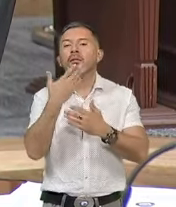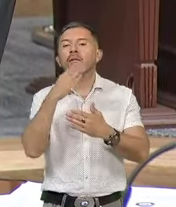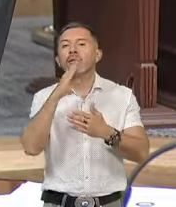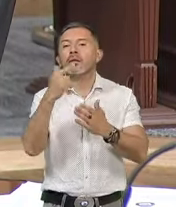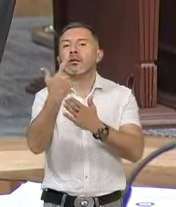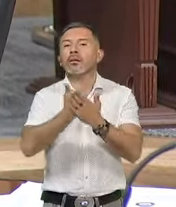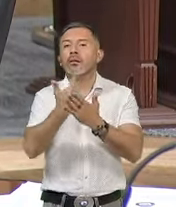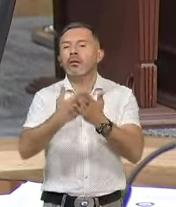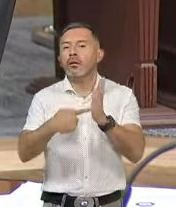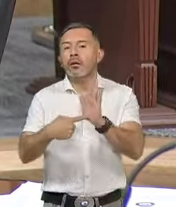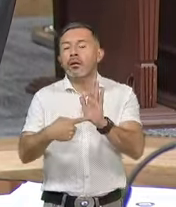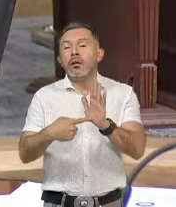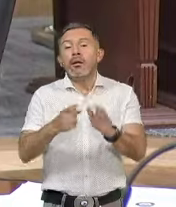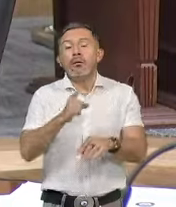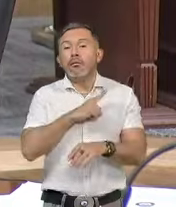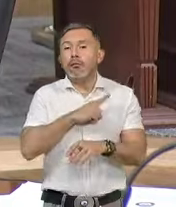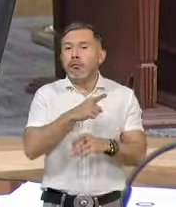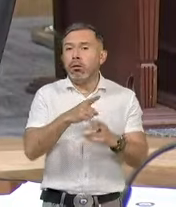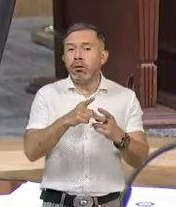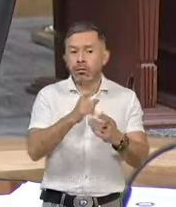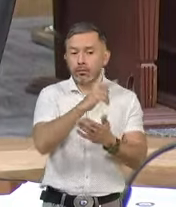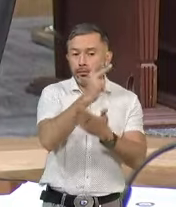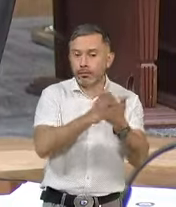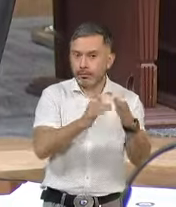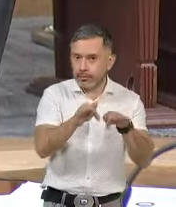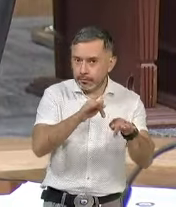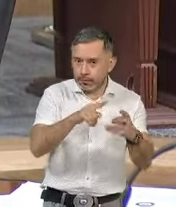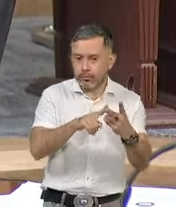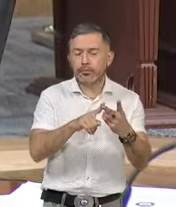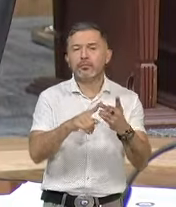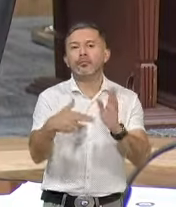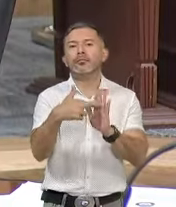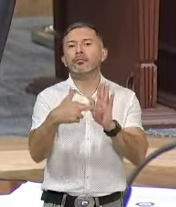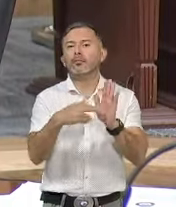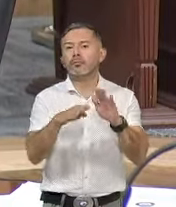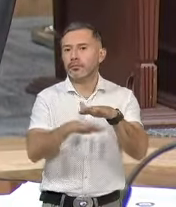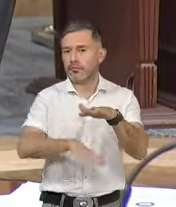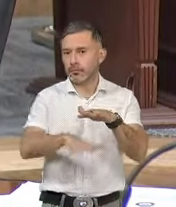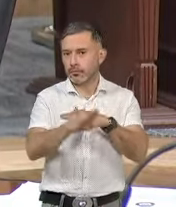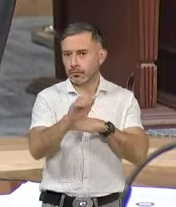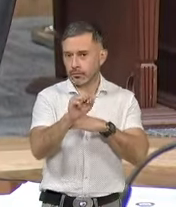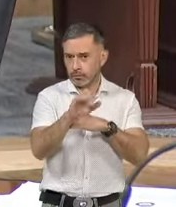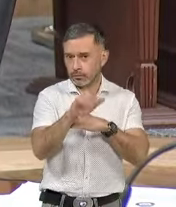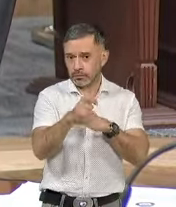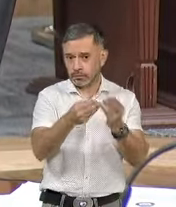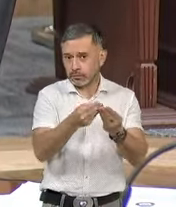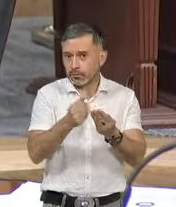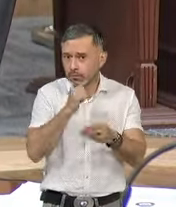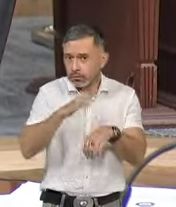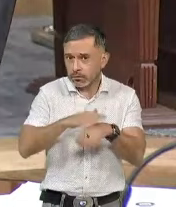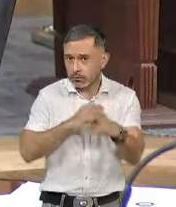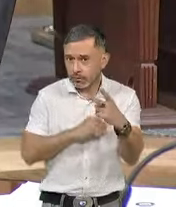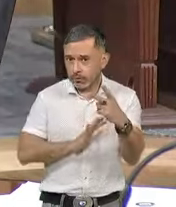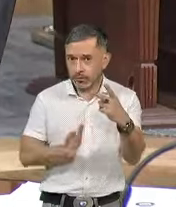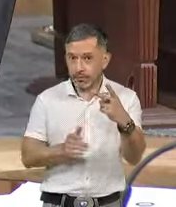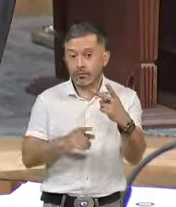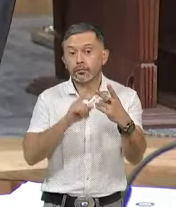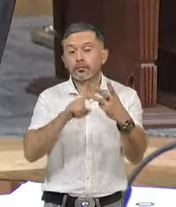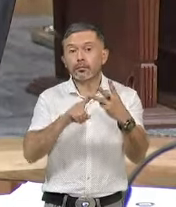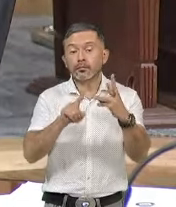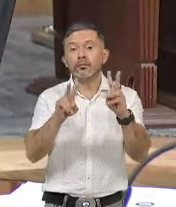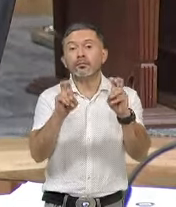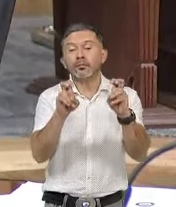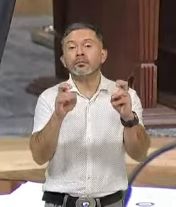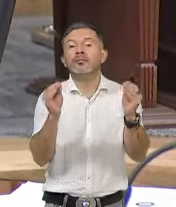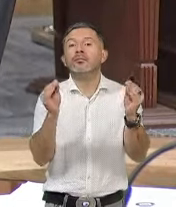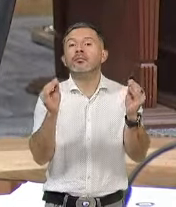tendríamos que haber pasado son el programa de trabajo las reglas básicas y el caso de la moderación que sí tiene que